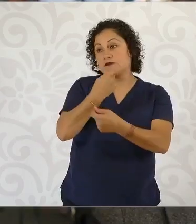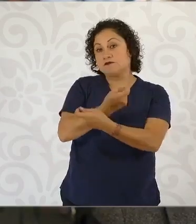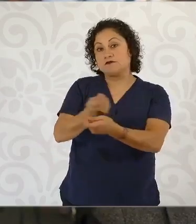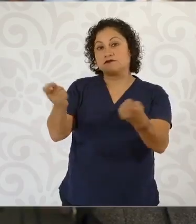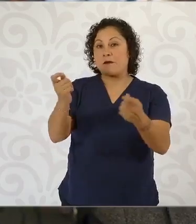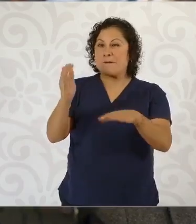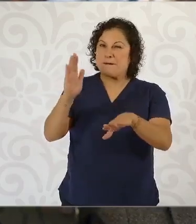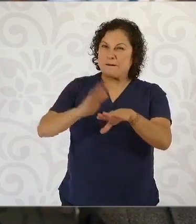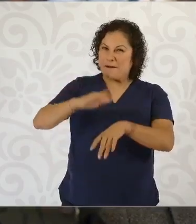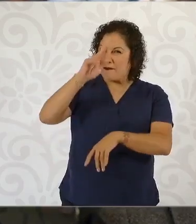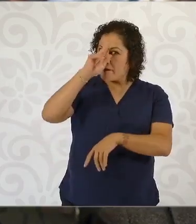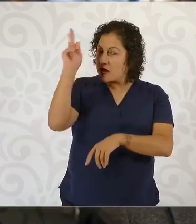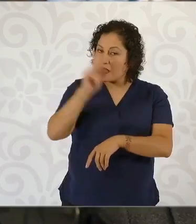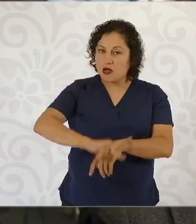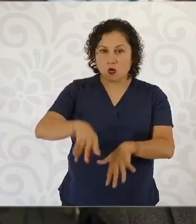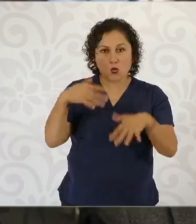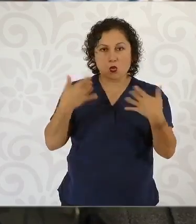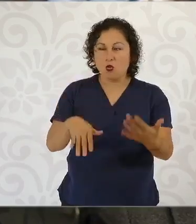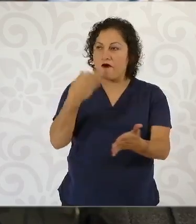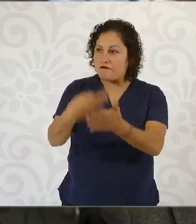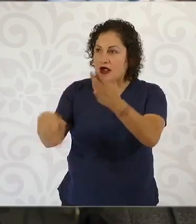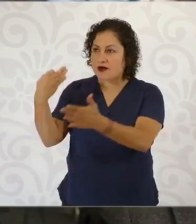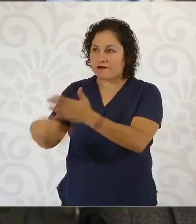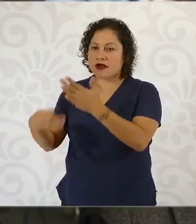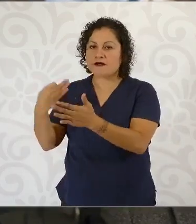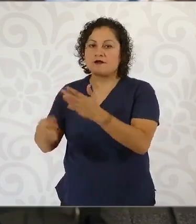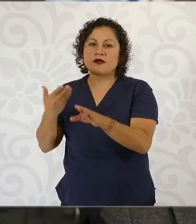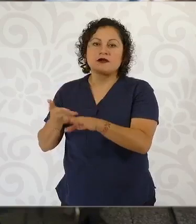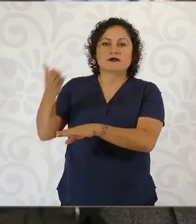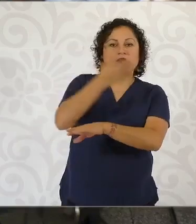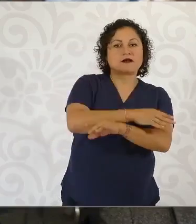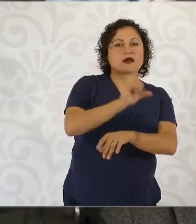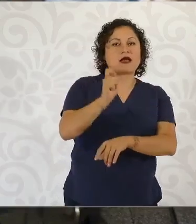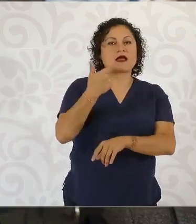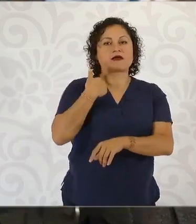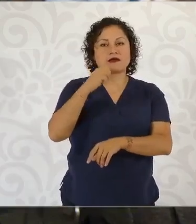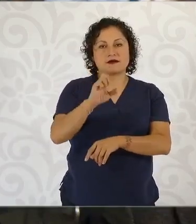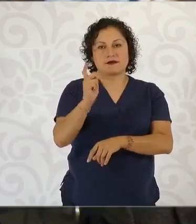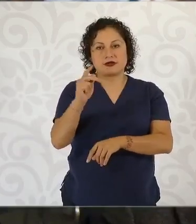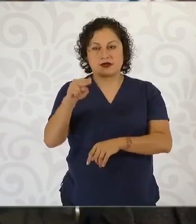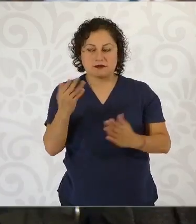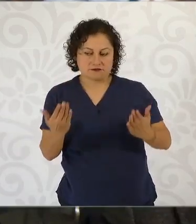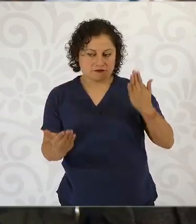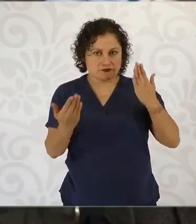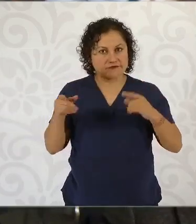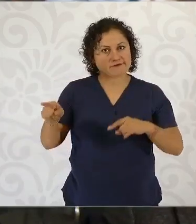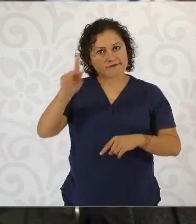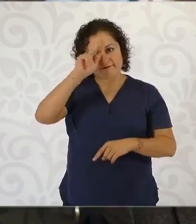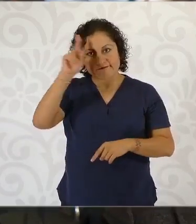de este país, en comparación con el sexenio anterior de Enrique Peña Nieto. A la par, aumentó